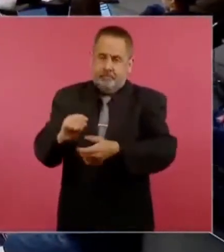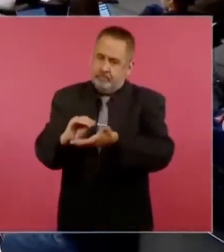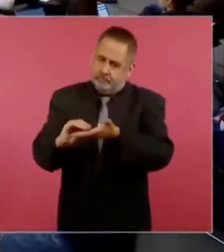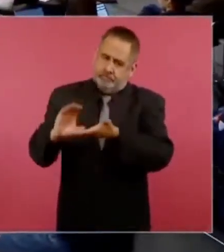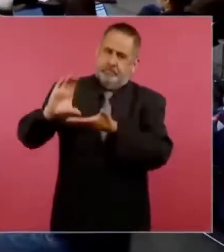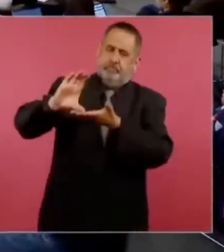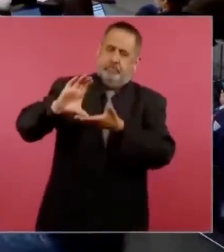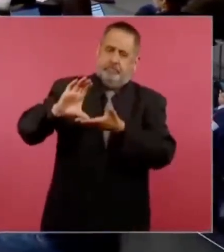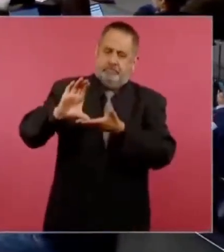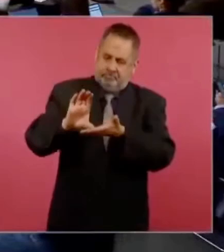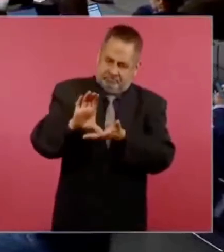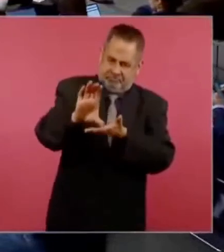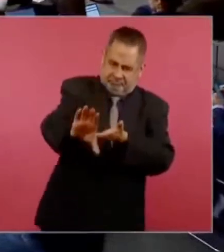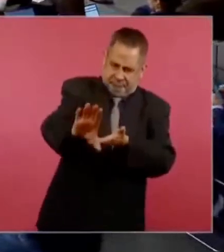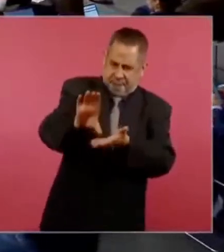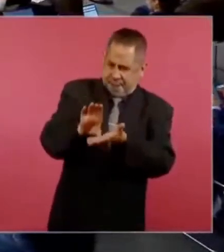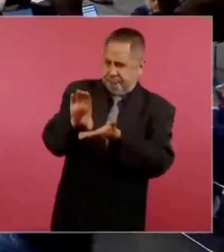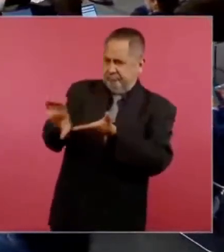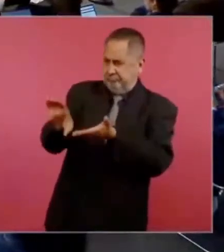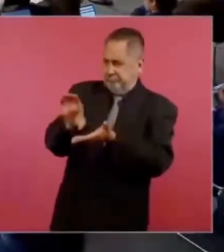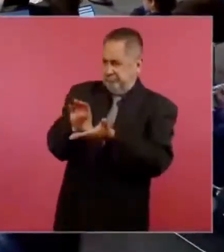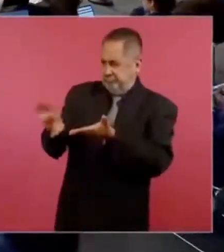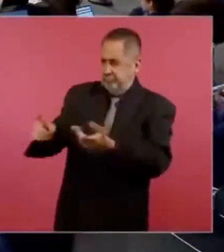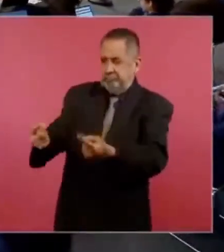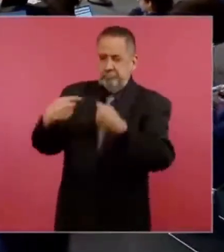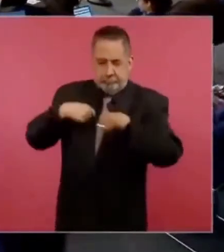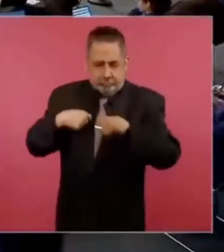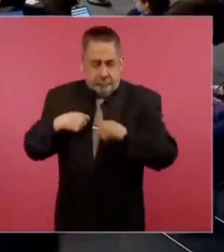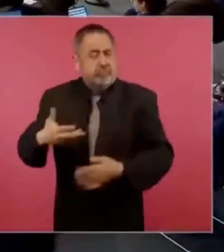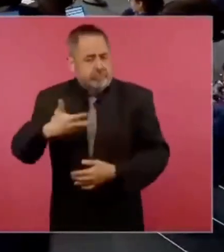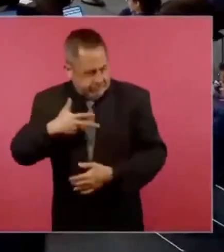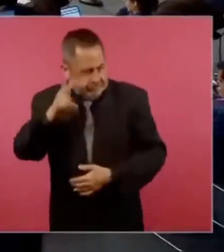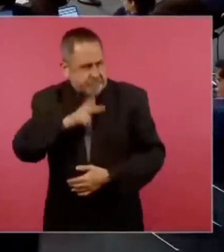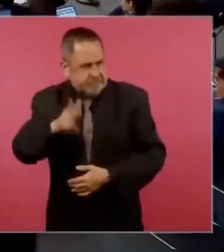tocaba muchísimo más. Eso está probado.